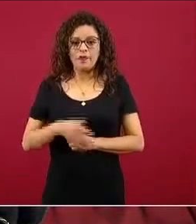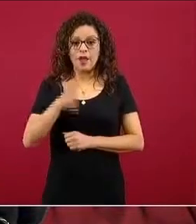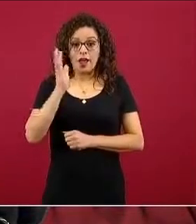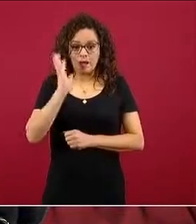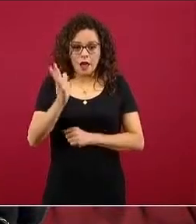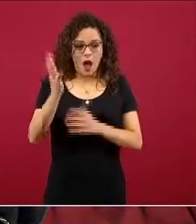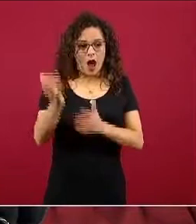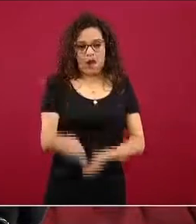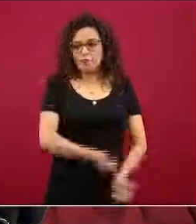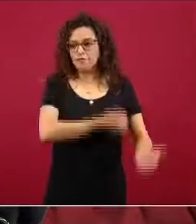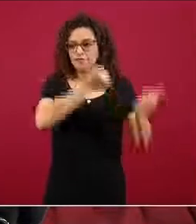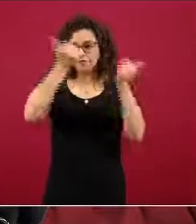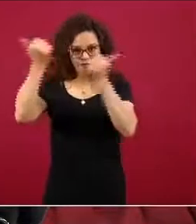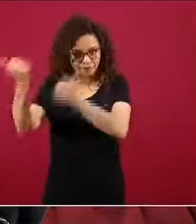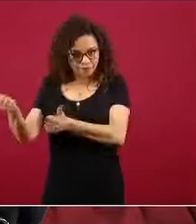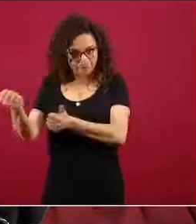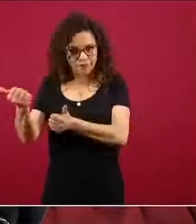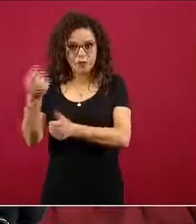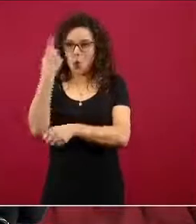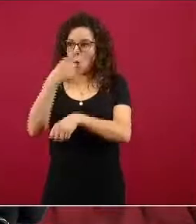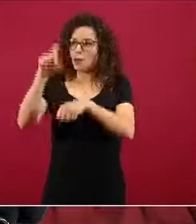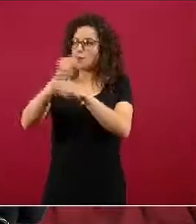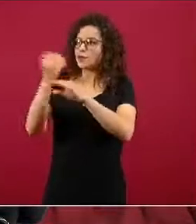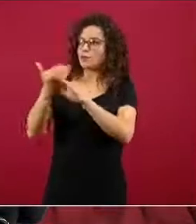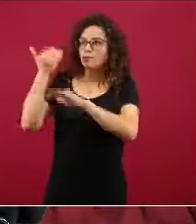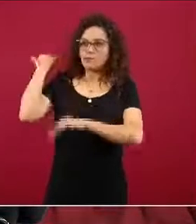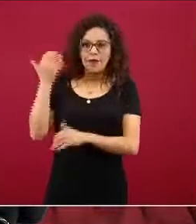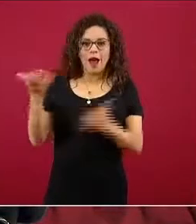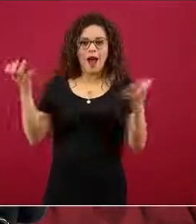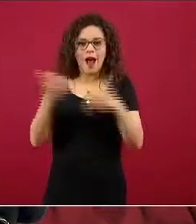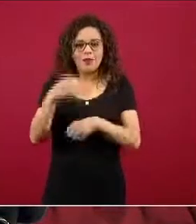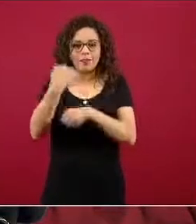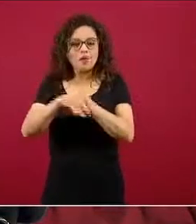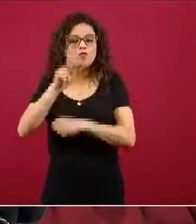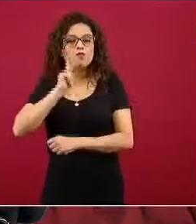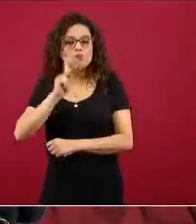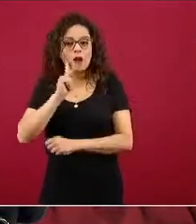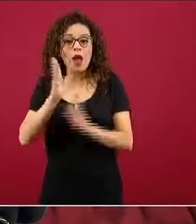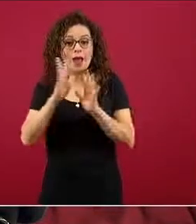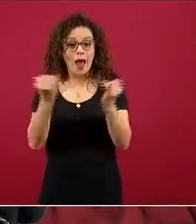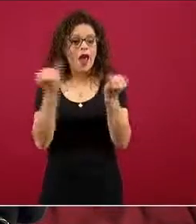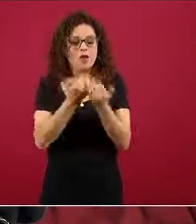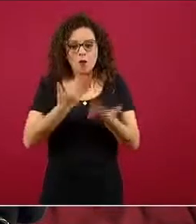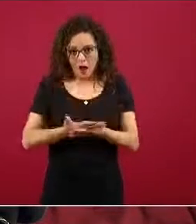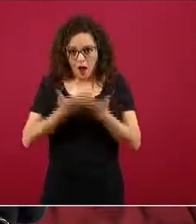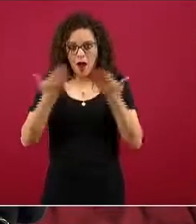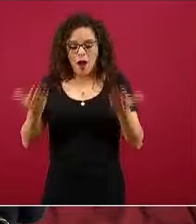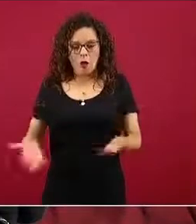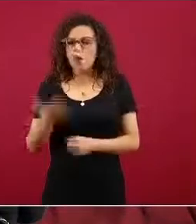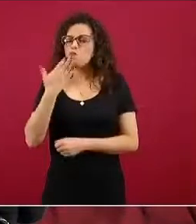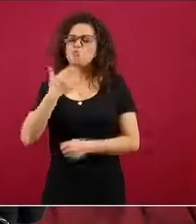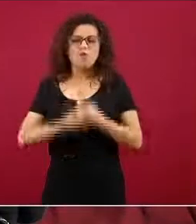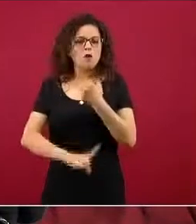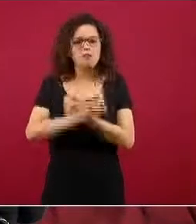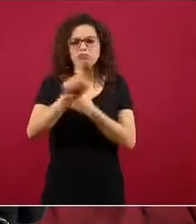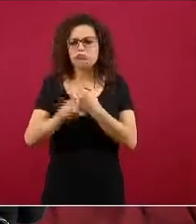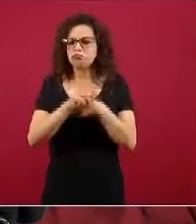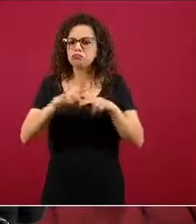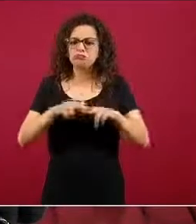que se ensayó la semana pasada, sin contratiempo alguno, a el 18º